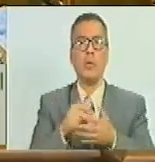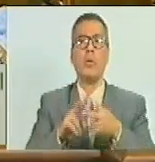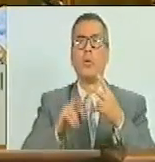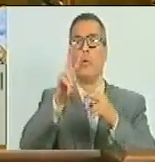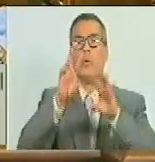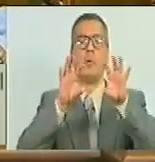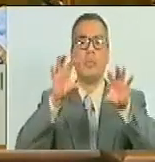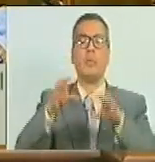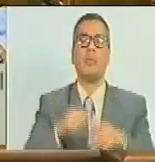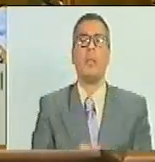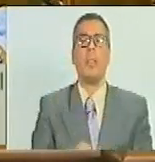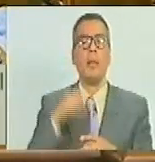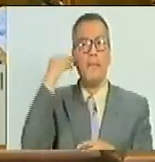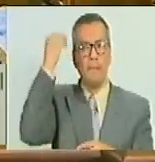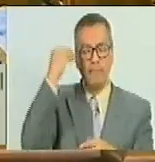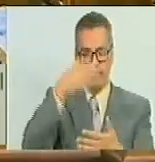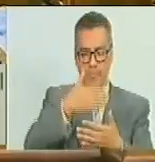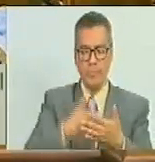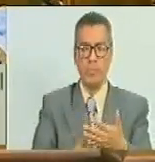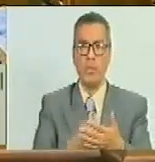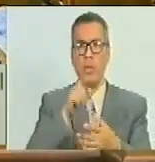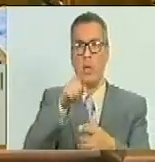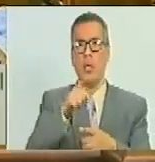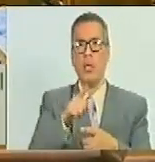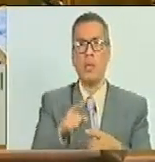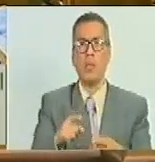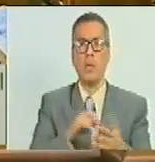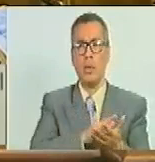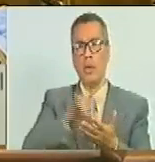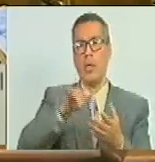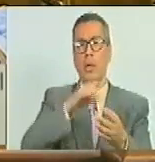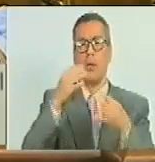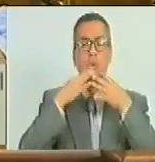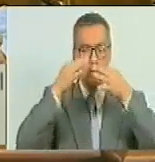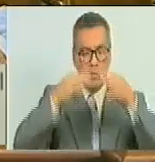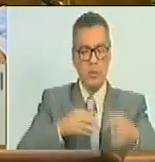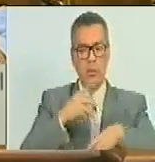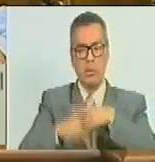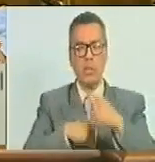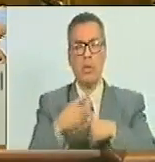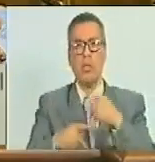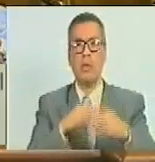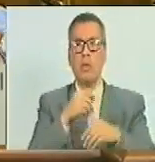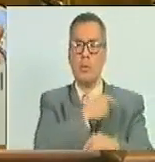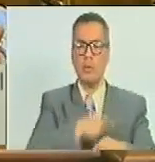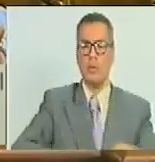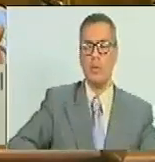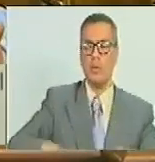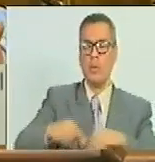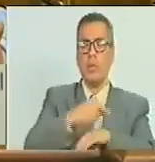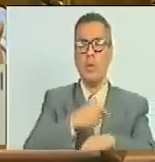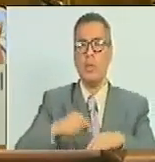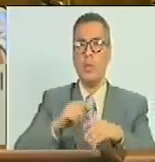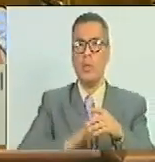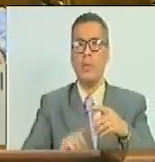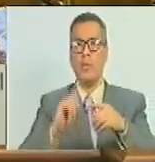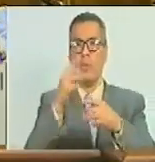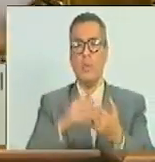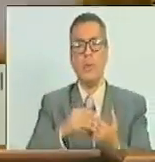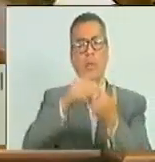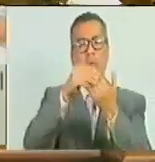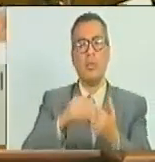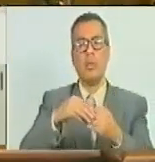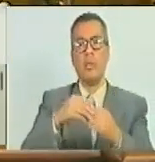mutua. Considerando que esta gira oficial, desarrollada por el Ejecutivo Nacional, encabezada por el